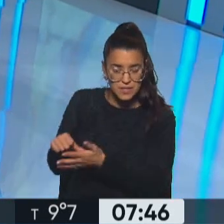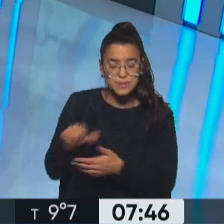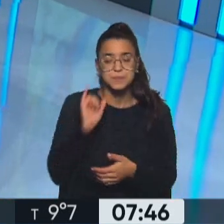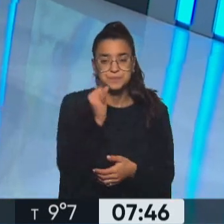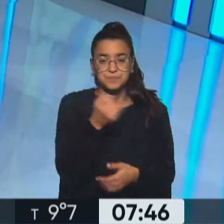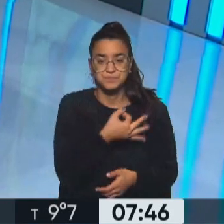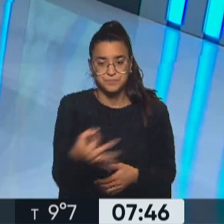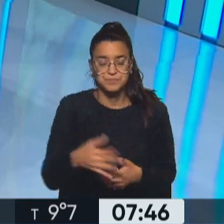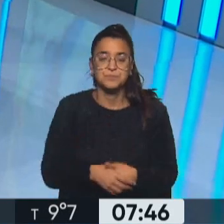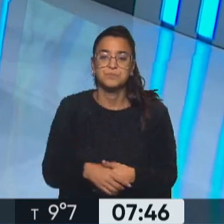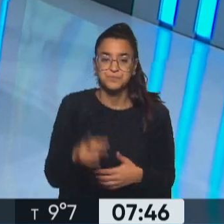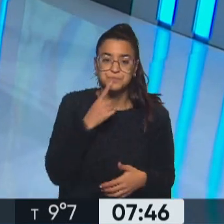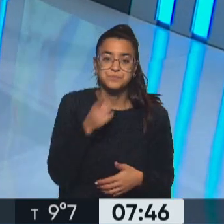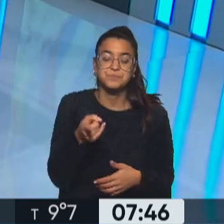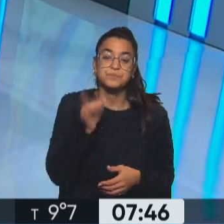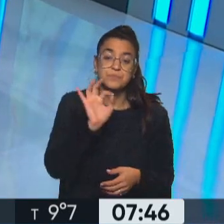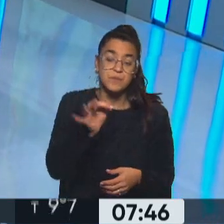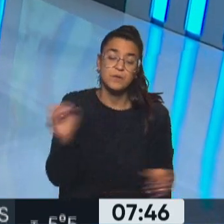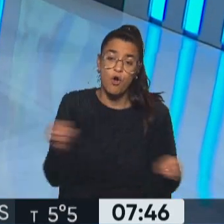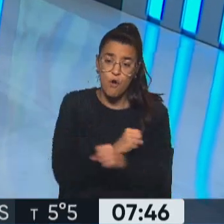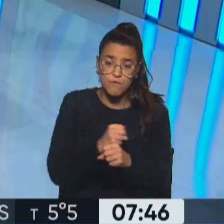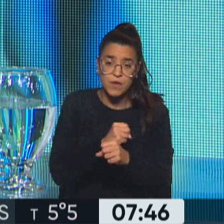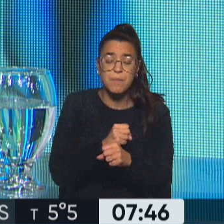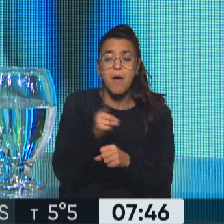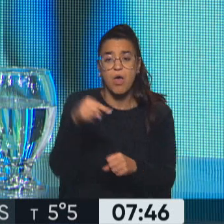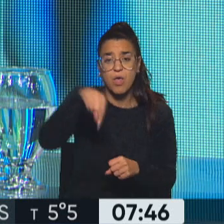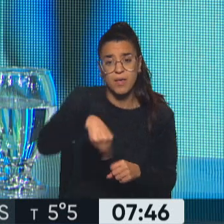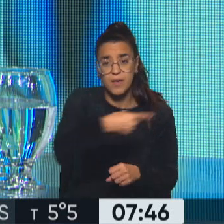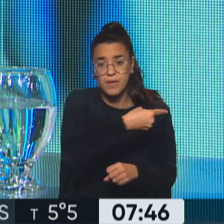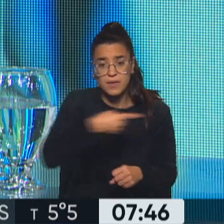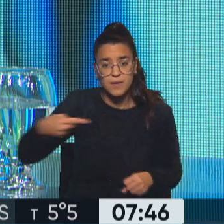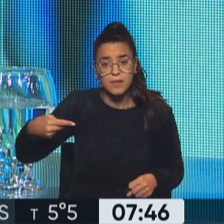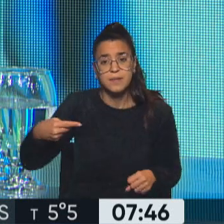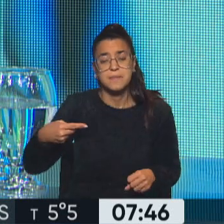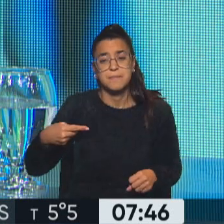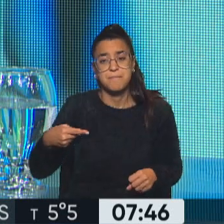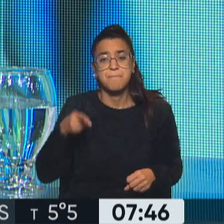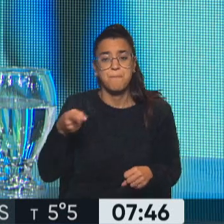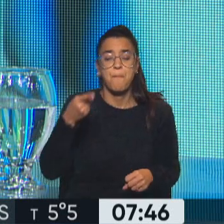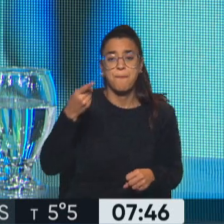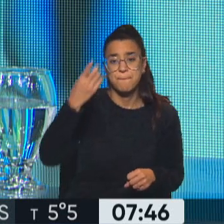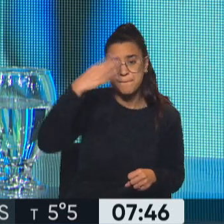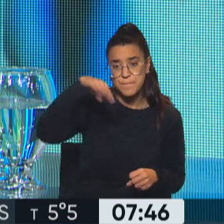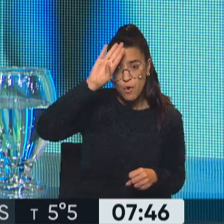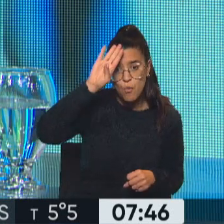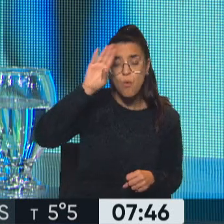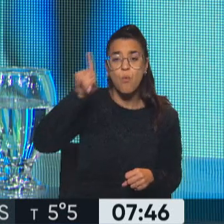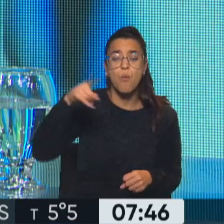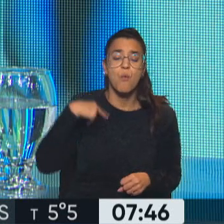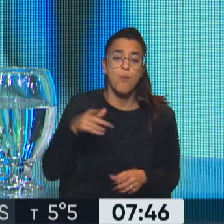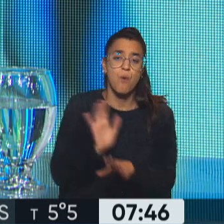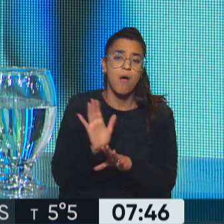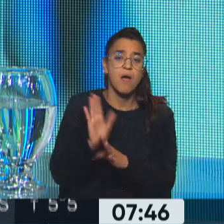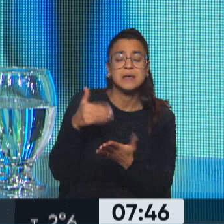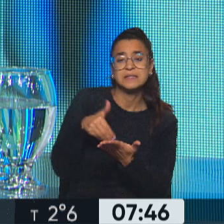Sí, exactamente. Mientras se conocía o se confirmaba esta semana que, bueno, Cuba iba a quedar finalmente excluida